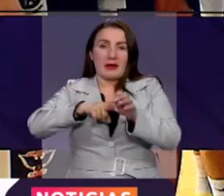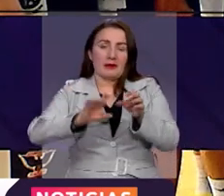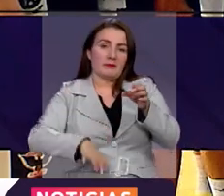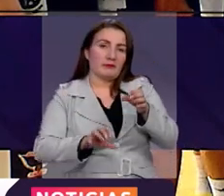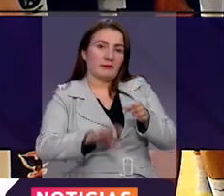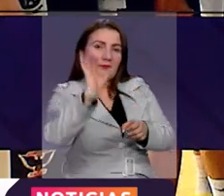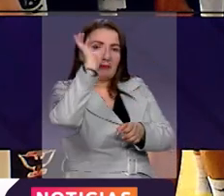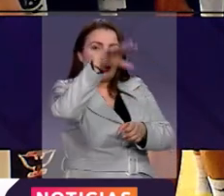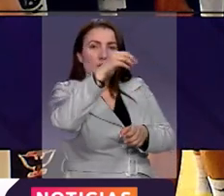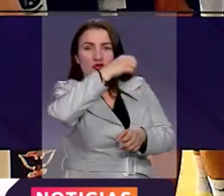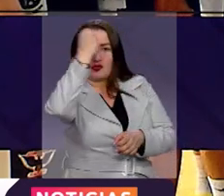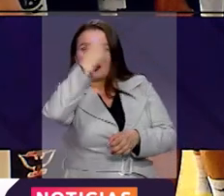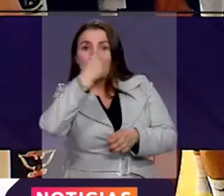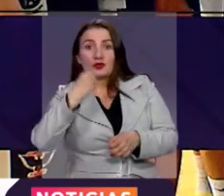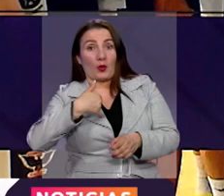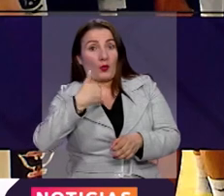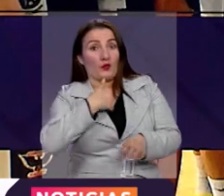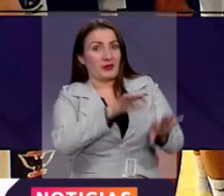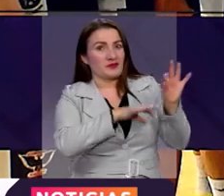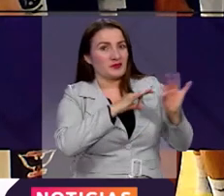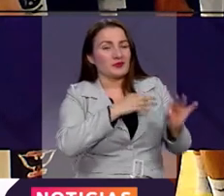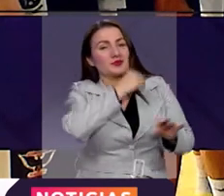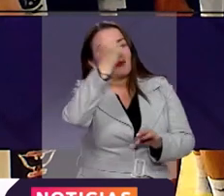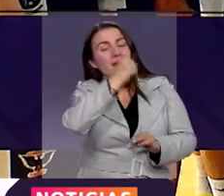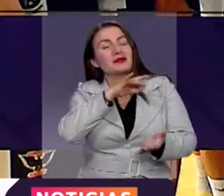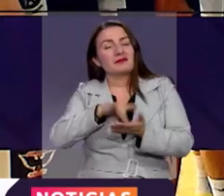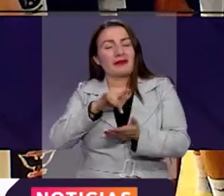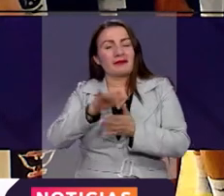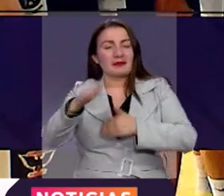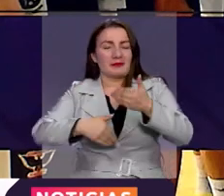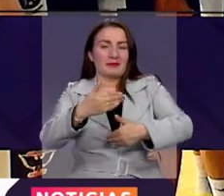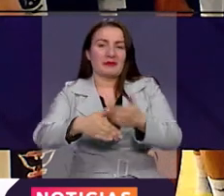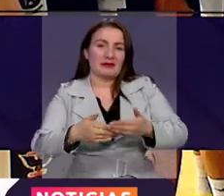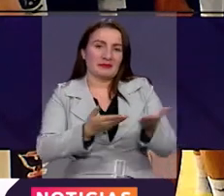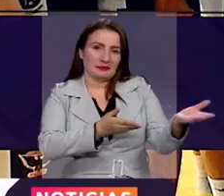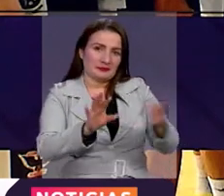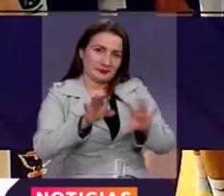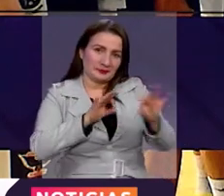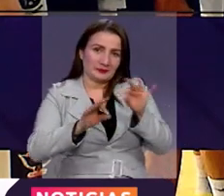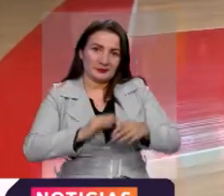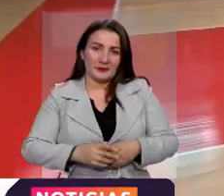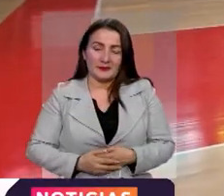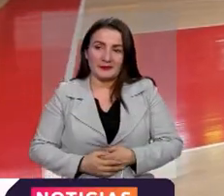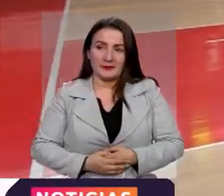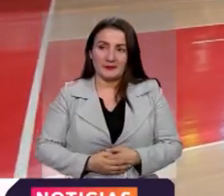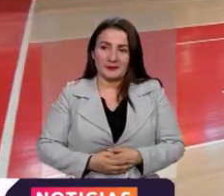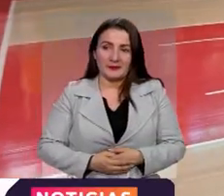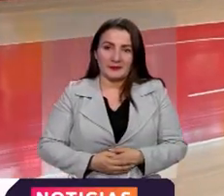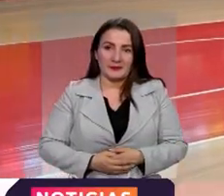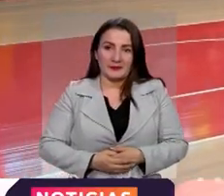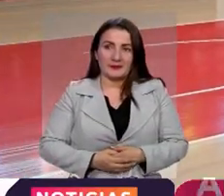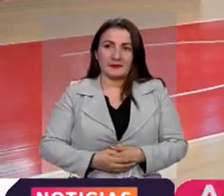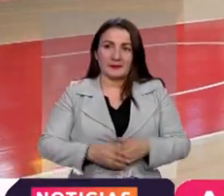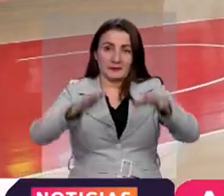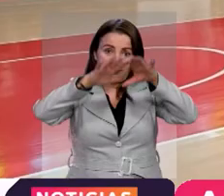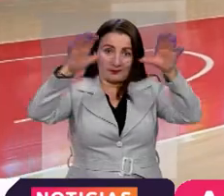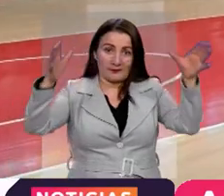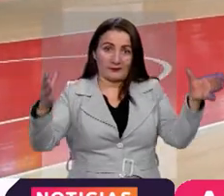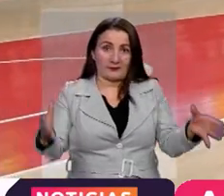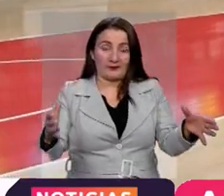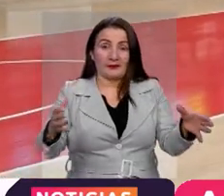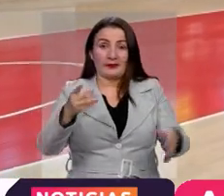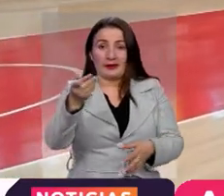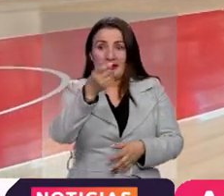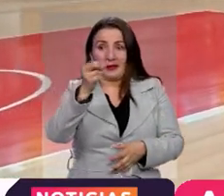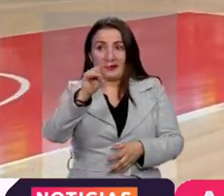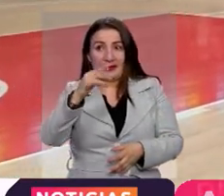en el municipio. Jóvenes de Soacha podrán participar en los procesos de preselección. El Coliseo General Santander será